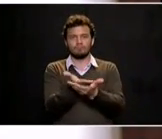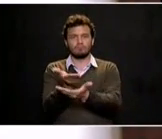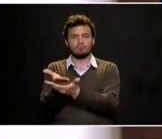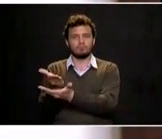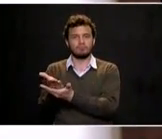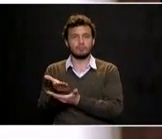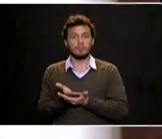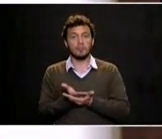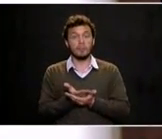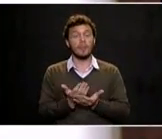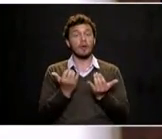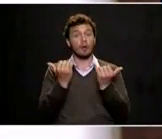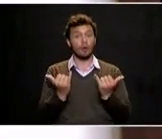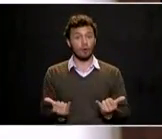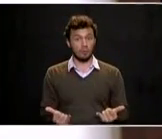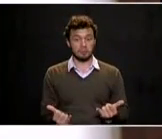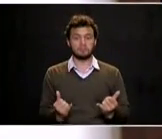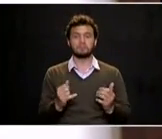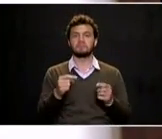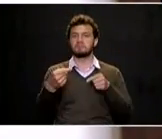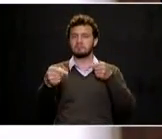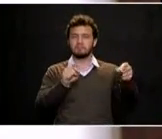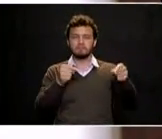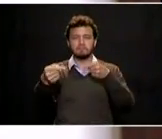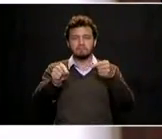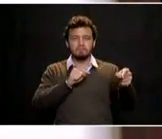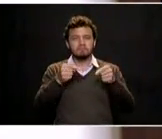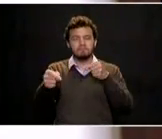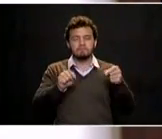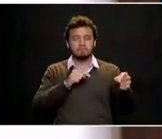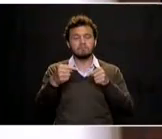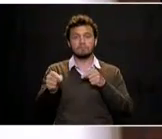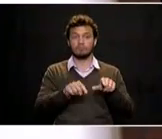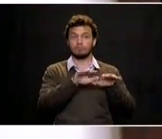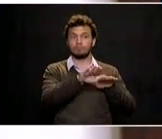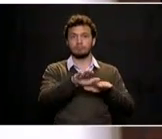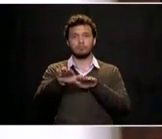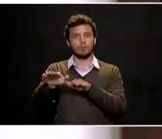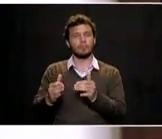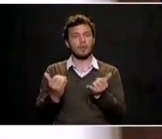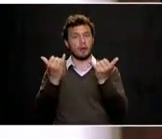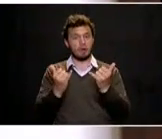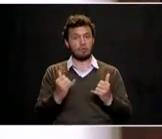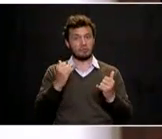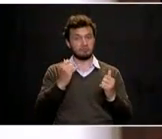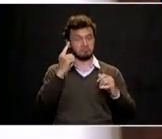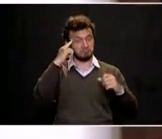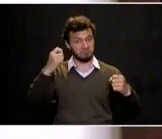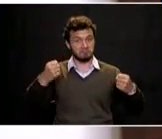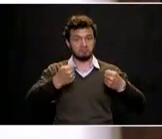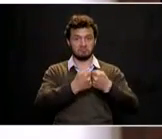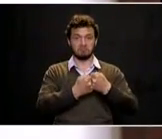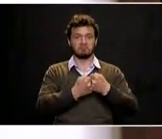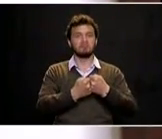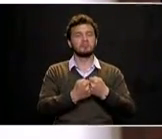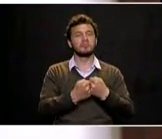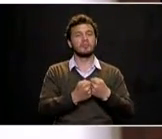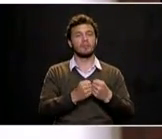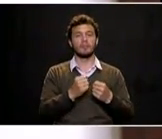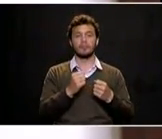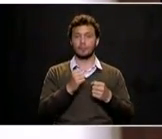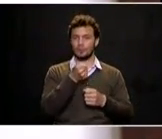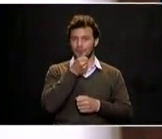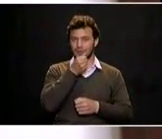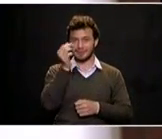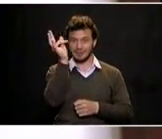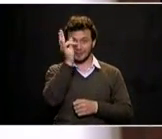con los candidatos y en esta oportunidad lo vamos a hacer gracias a una alianza que estamos realizando con Hora 13 Noticias y